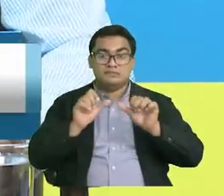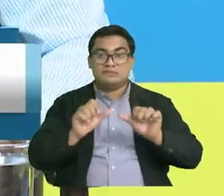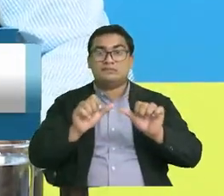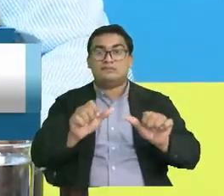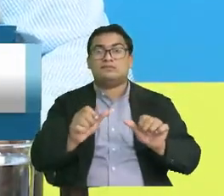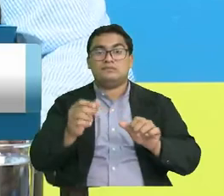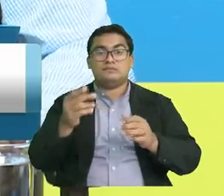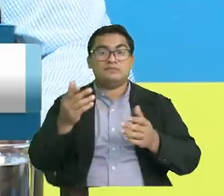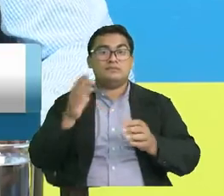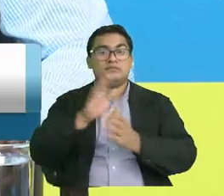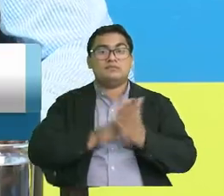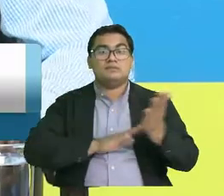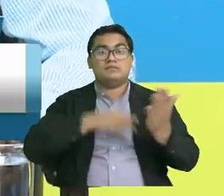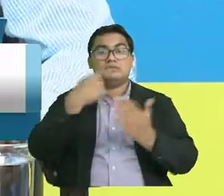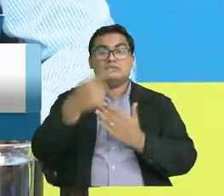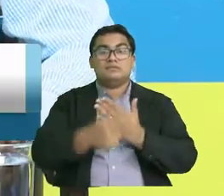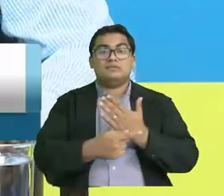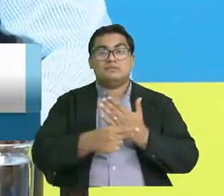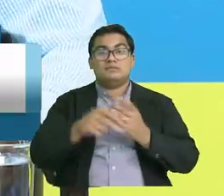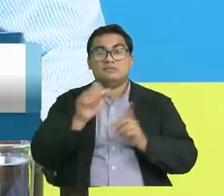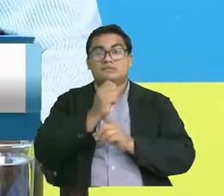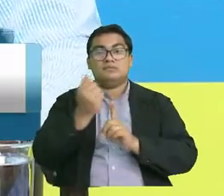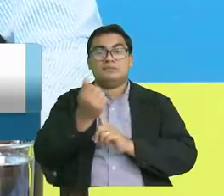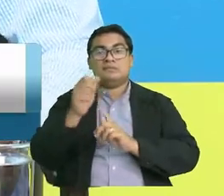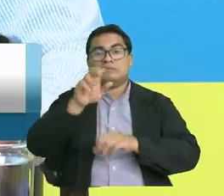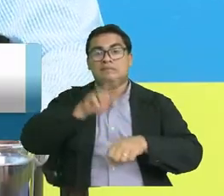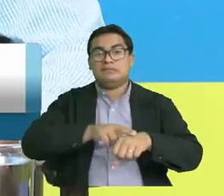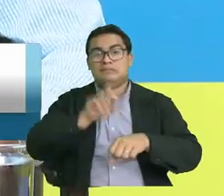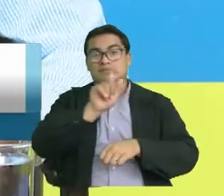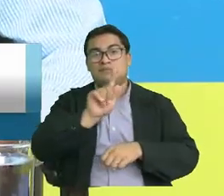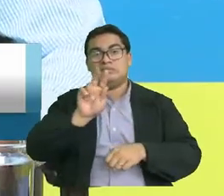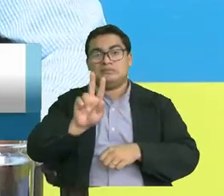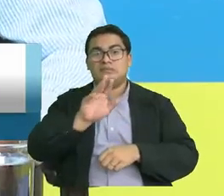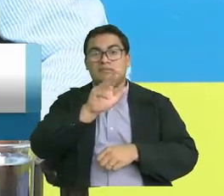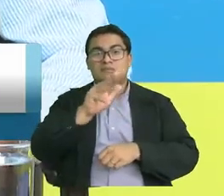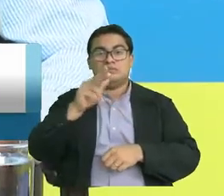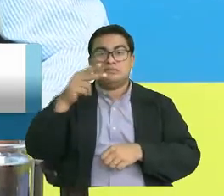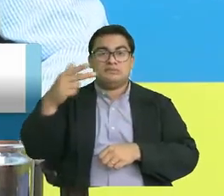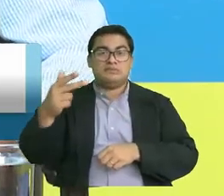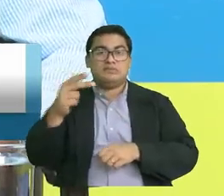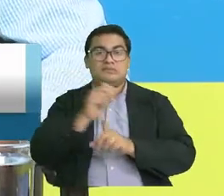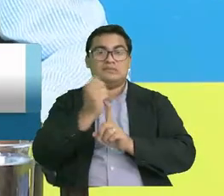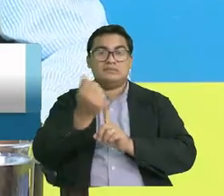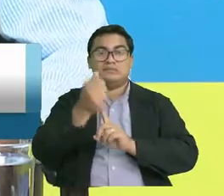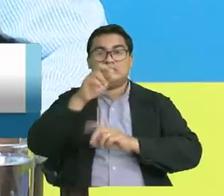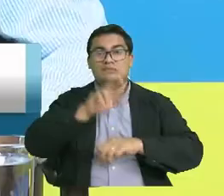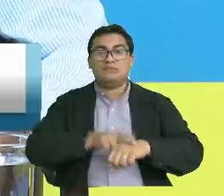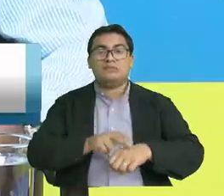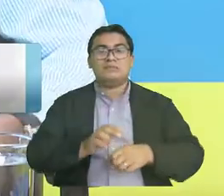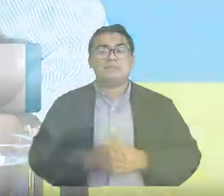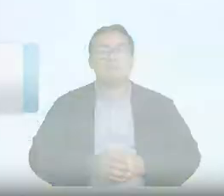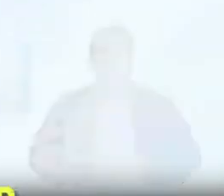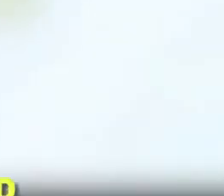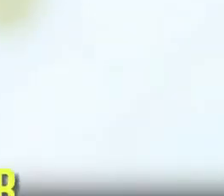a que continúe en la programación del canal parlamentario, el canal 98, el canal de la Asamblea Nacional.